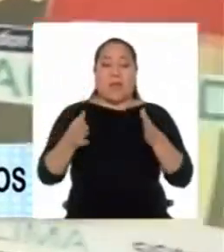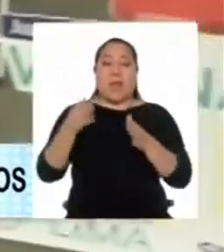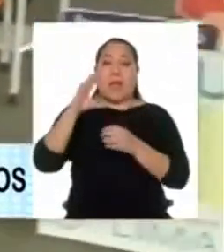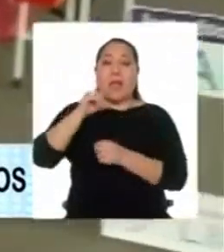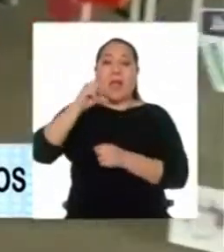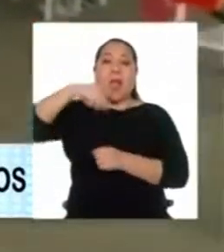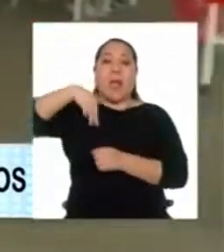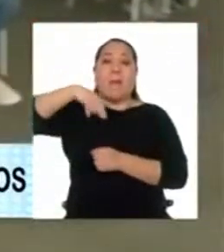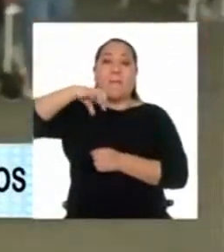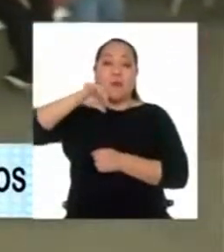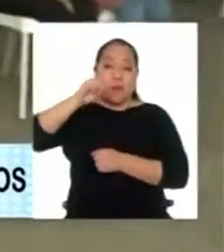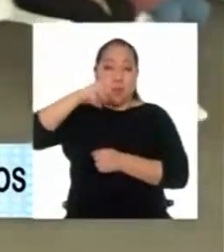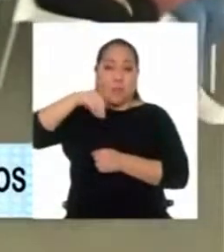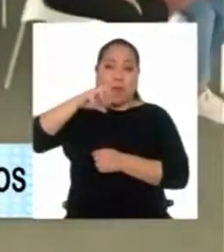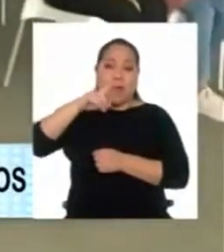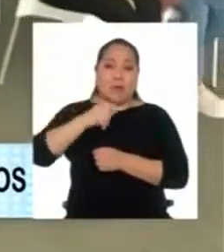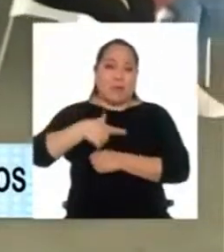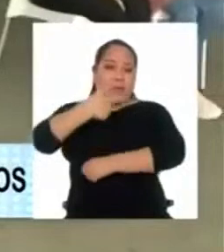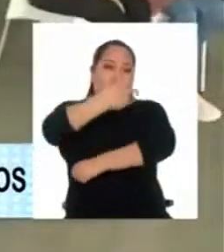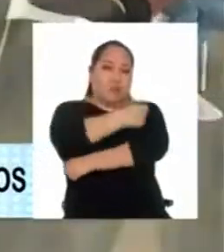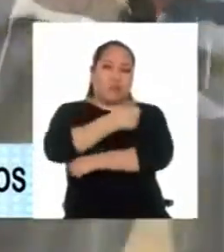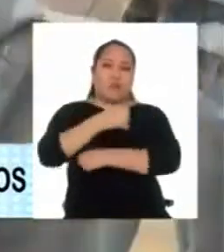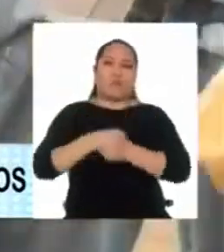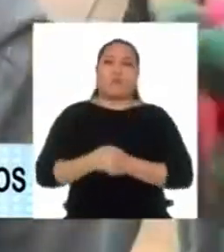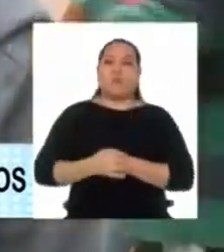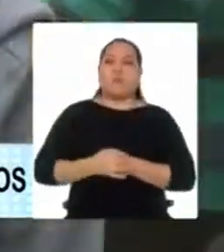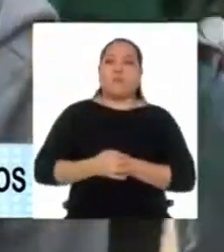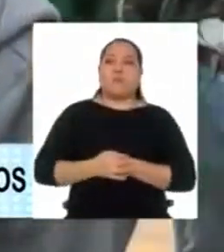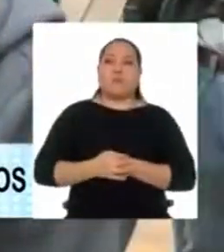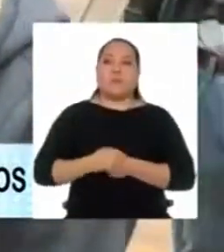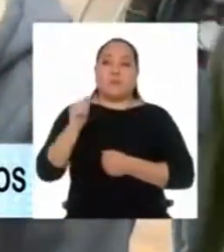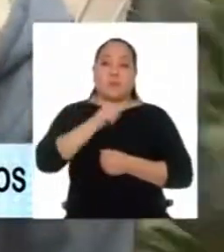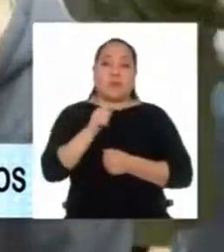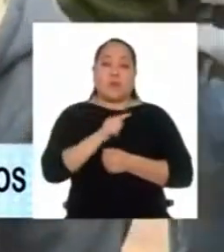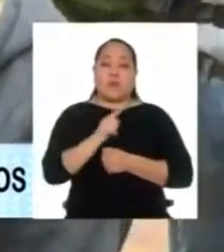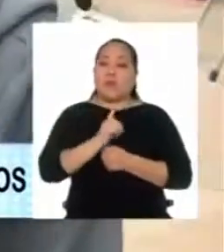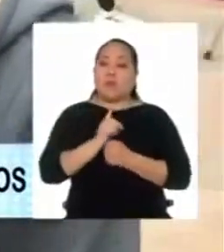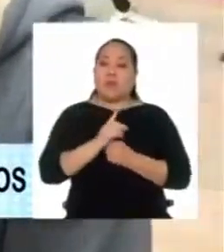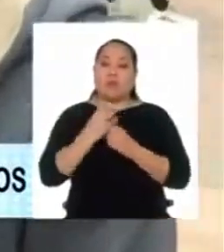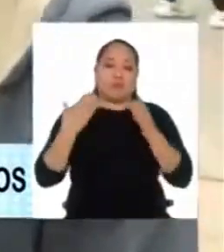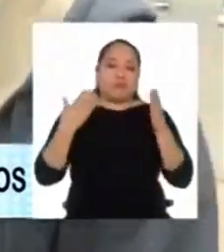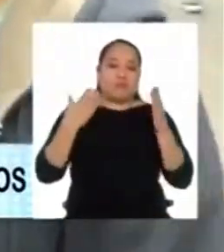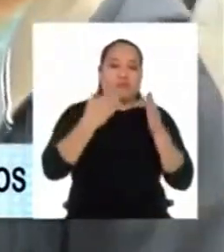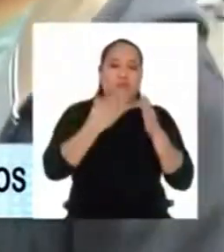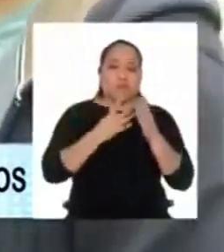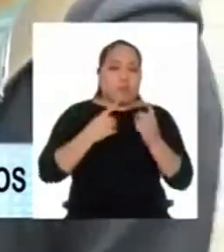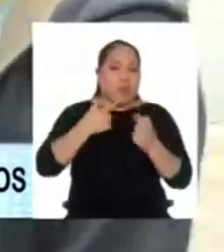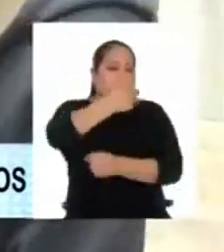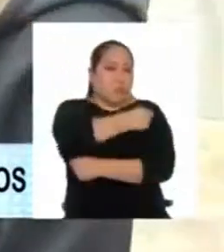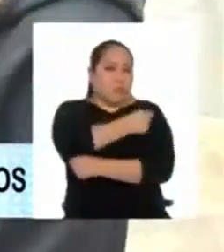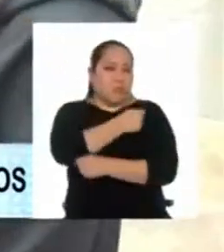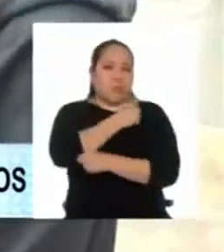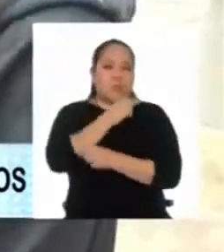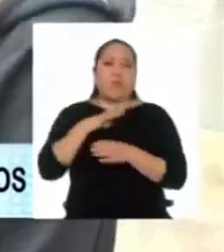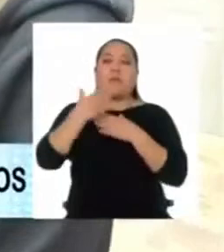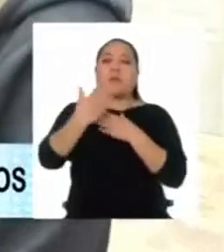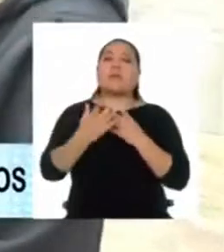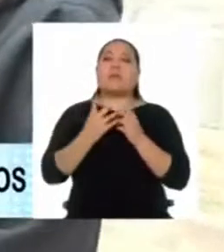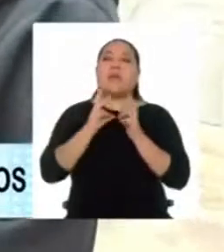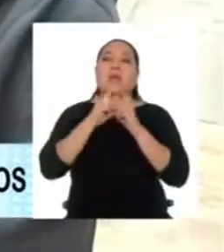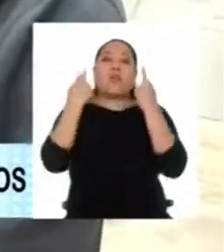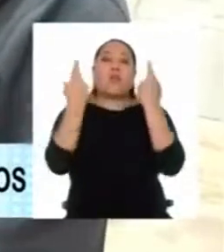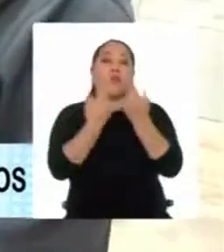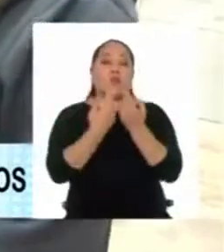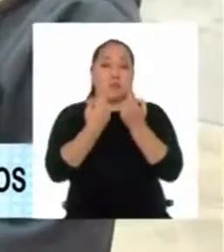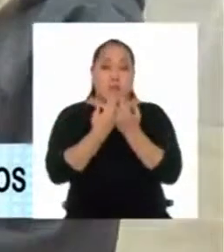para ser inmunizados. Extrañamos ir al colegio para poder reunirnos con nuestros amigos. Sí, ya extrañamos algo también,